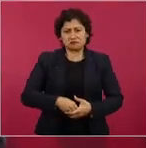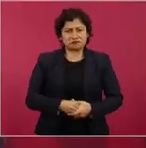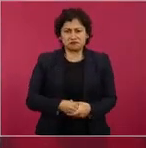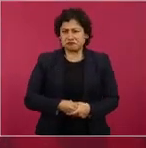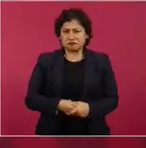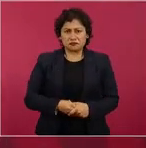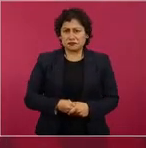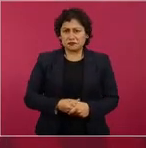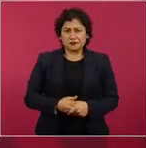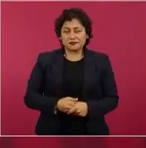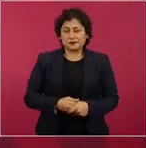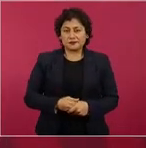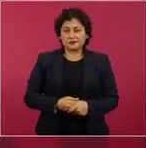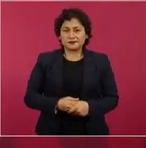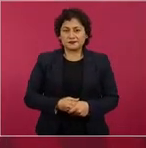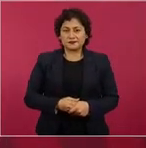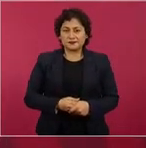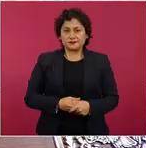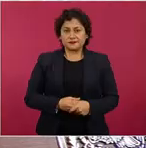No.